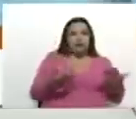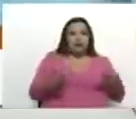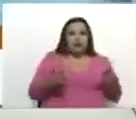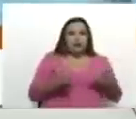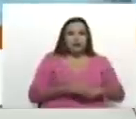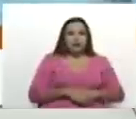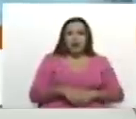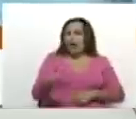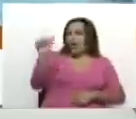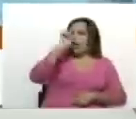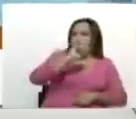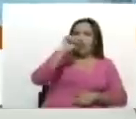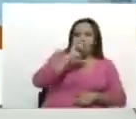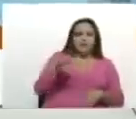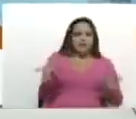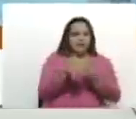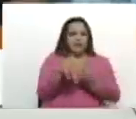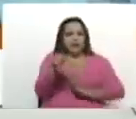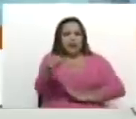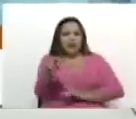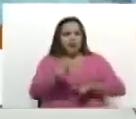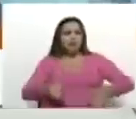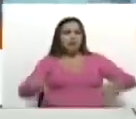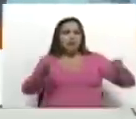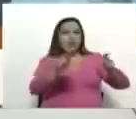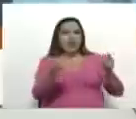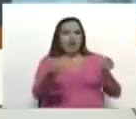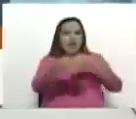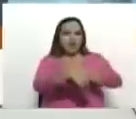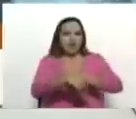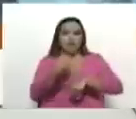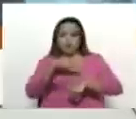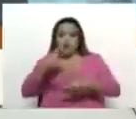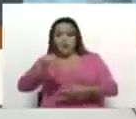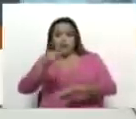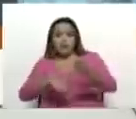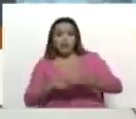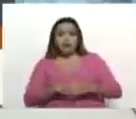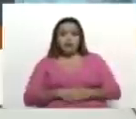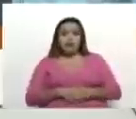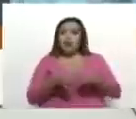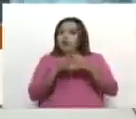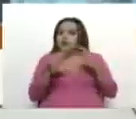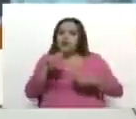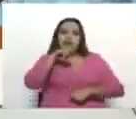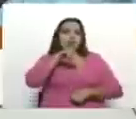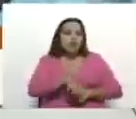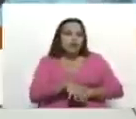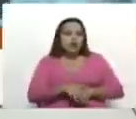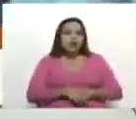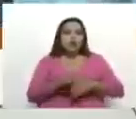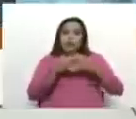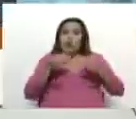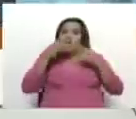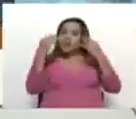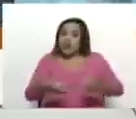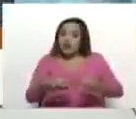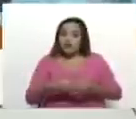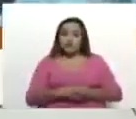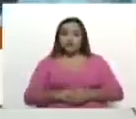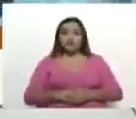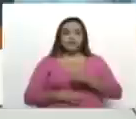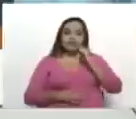a emborracharse en un bar cercano al sitio donde íbamos a firmar acuerdos todo esto es historia y todo esto es verdad